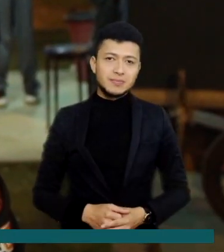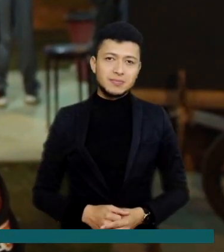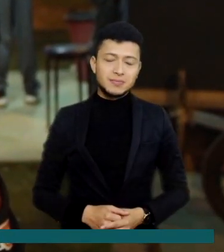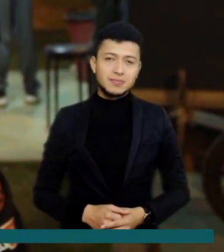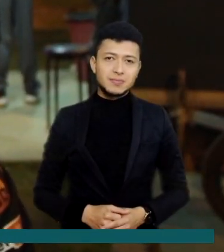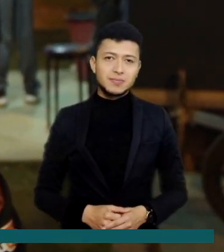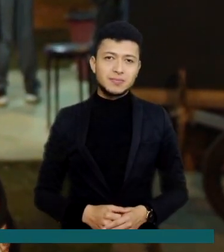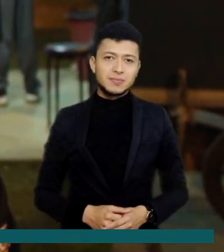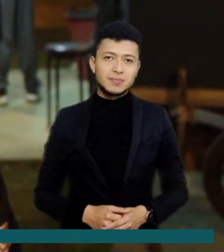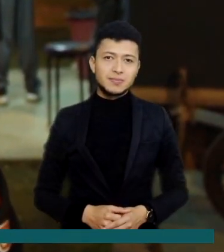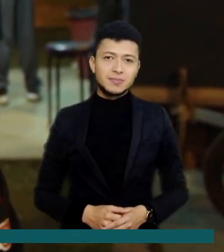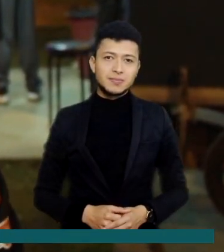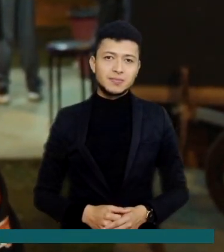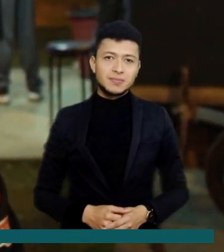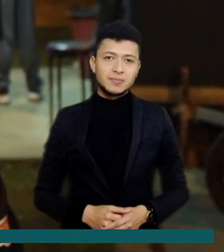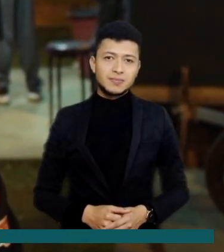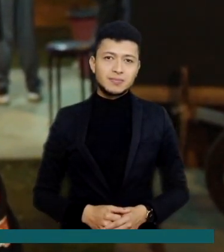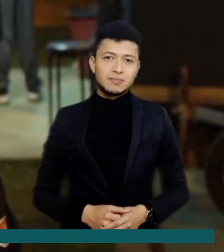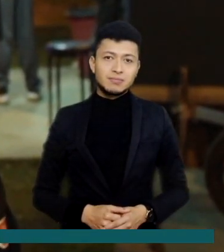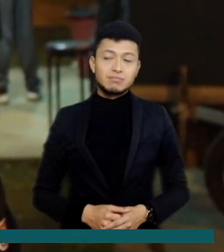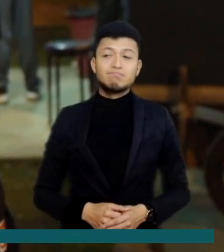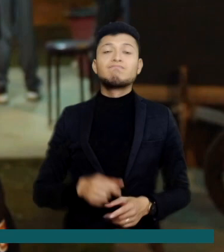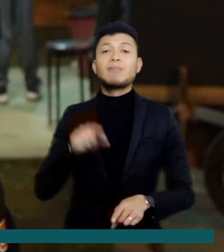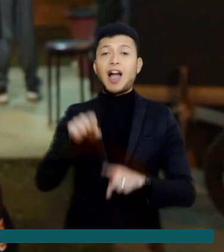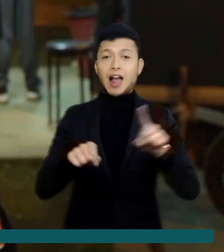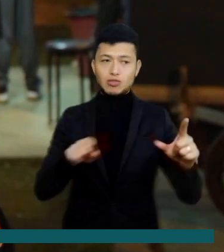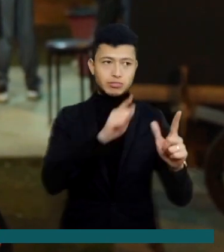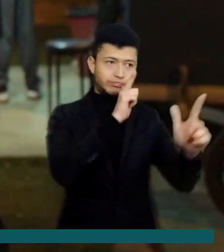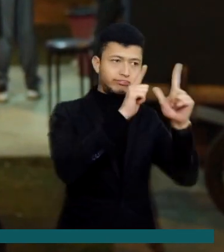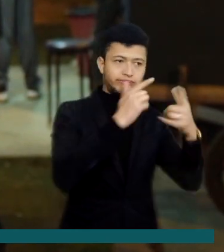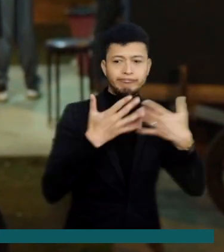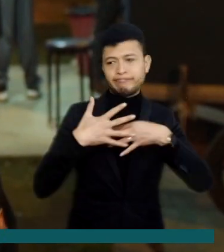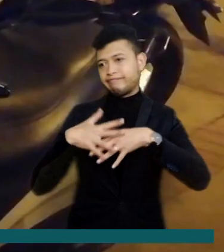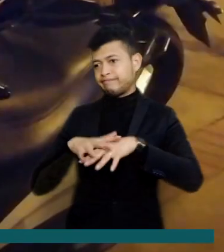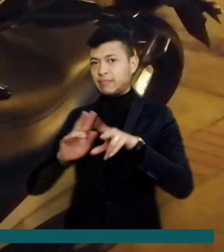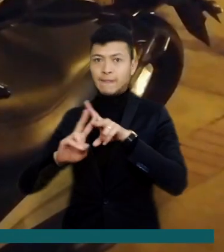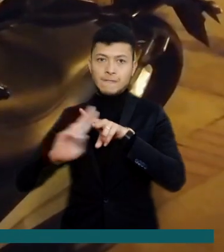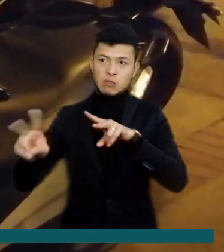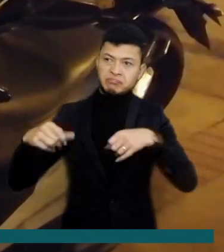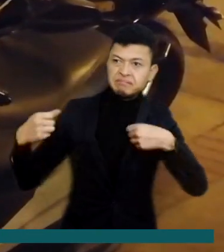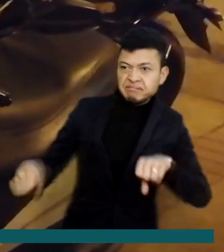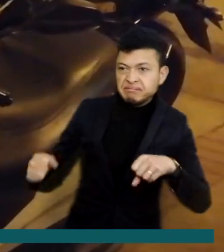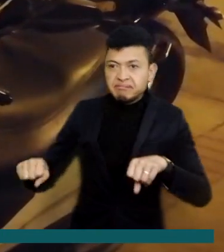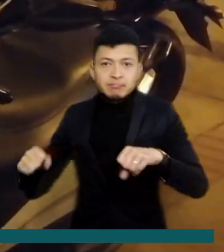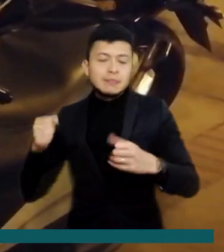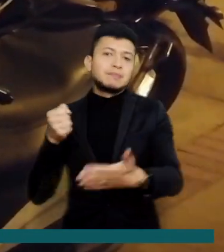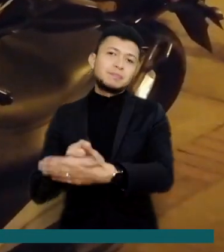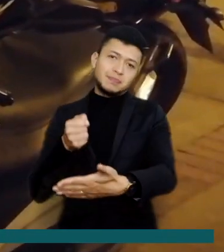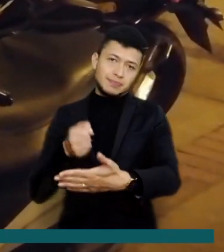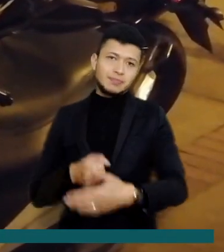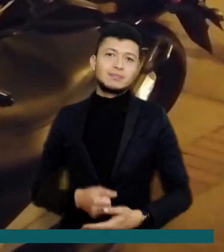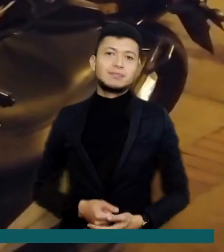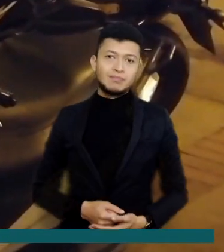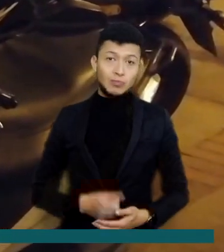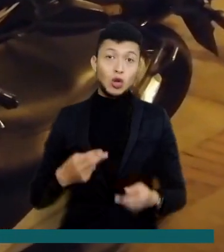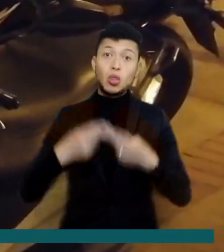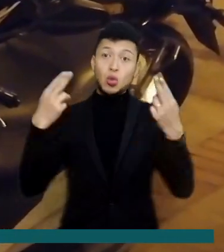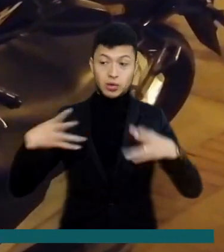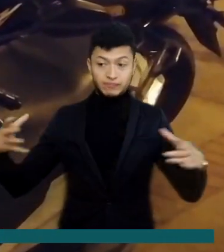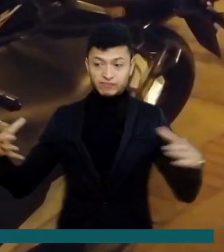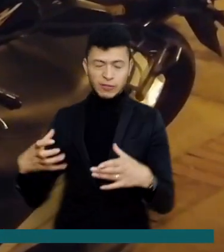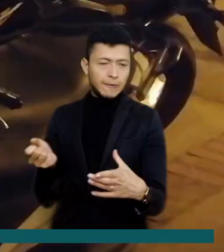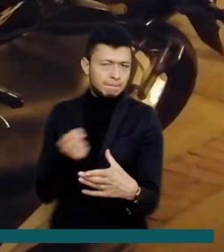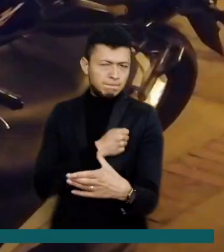involucrado la mezcla de alcohol con la velocidad. Ahora en Tunja, los llamados moteros